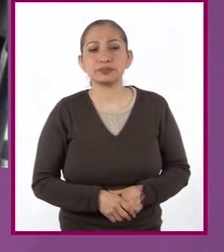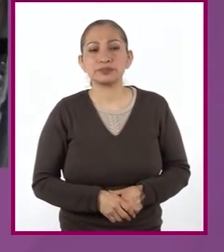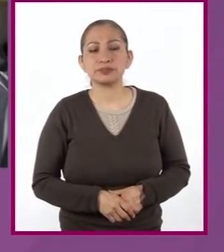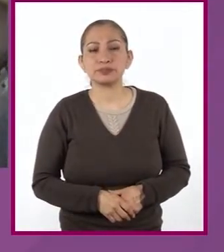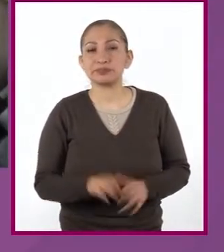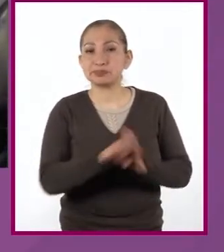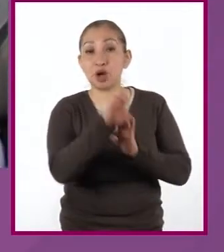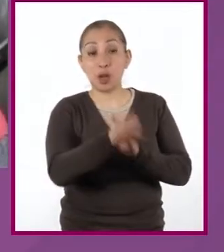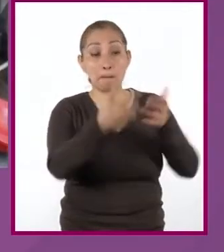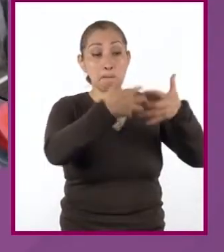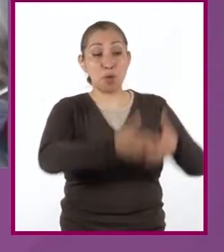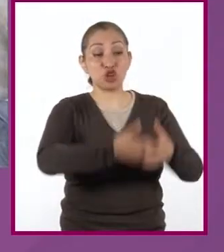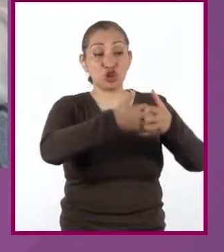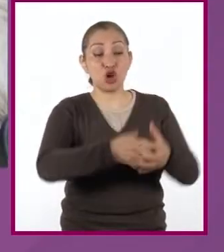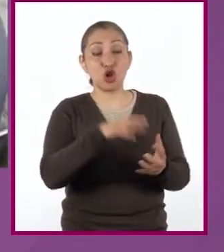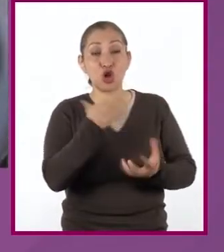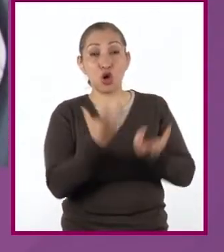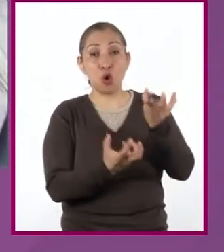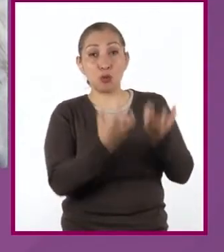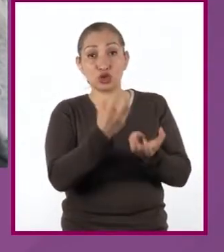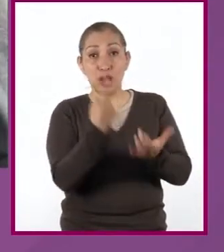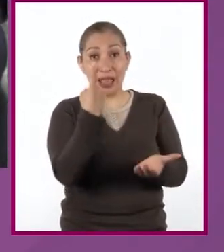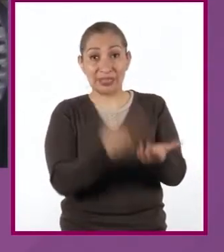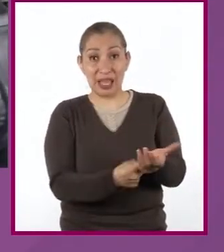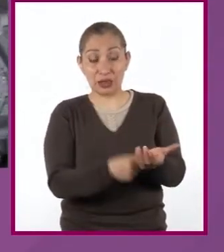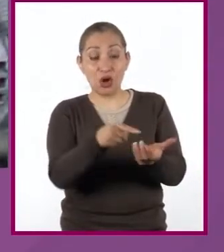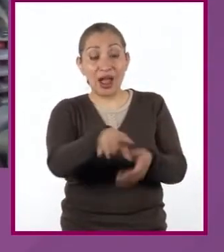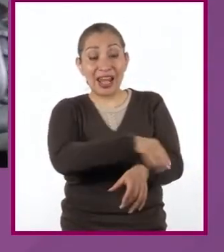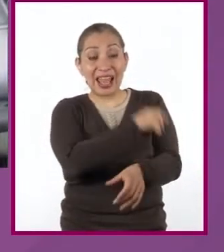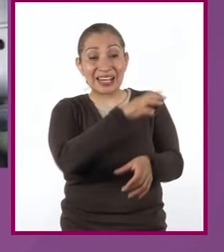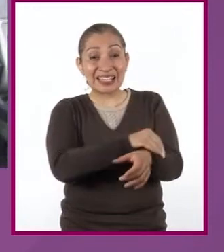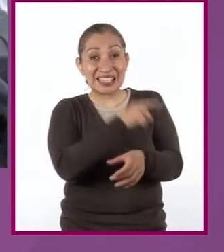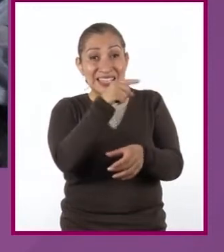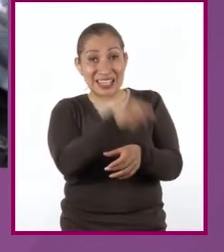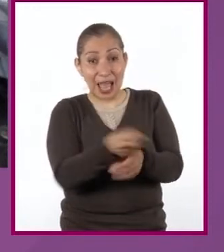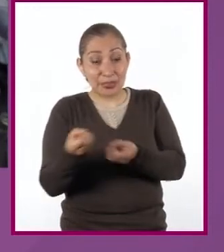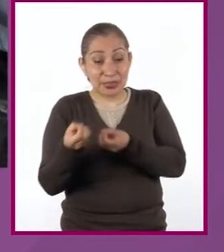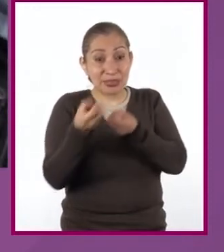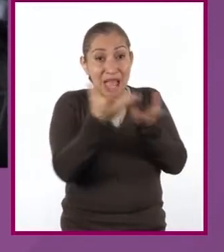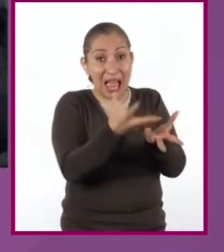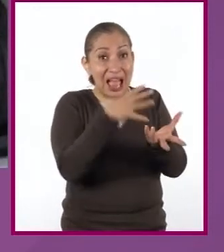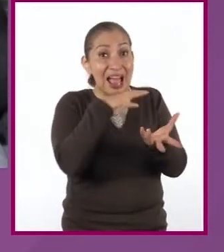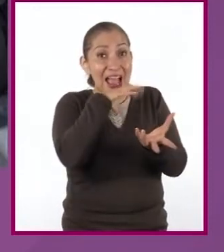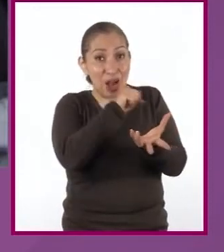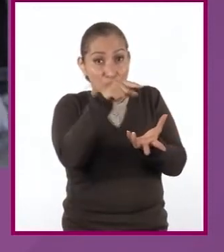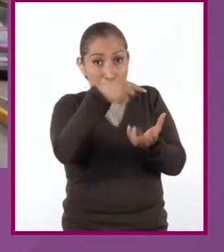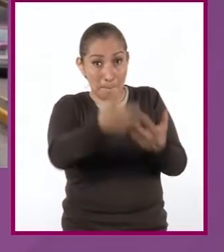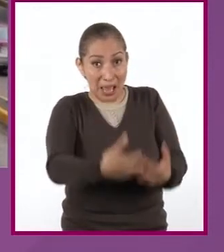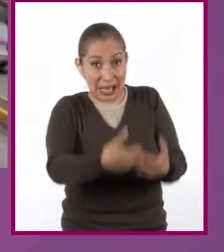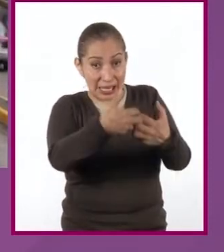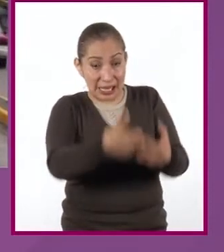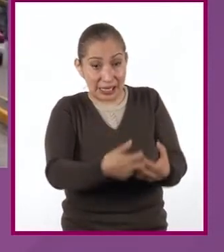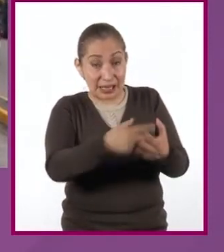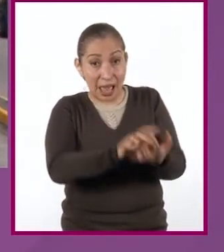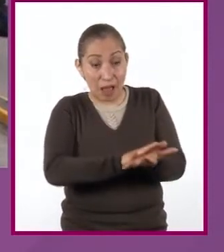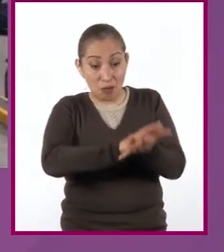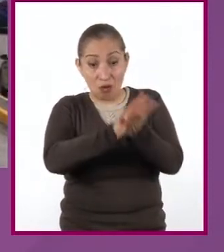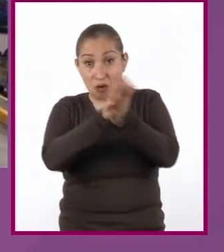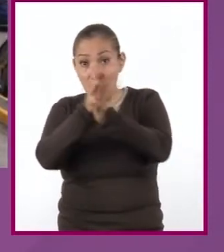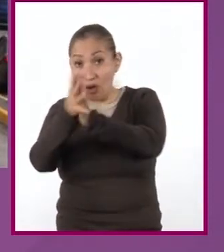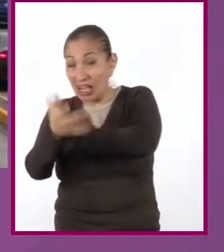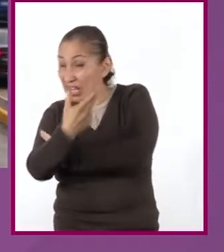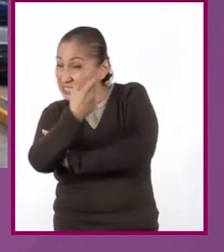En el caso de los motores de combustión interna, la energía que se le provee como calor a la máquina no se